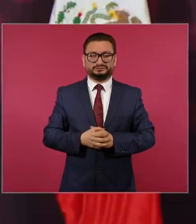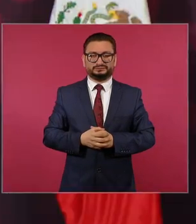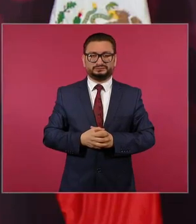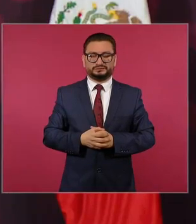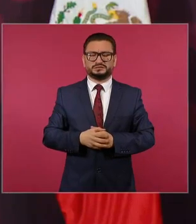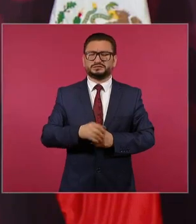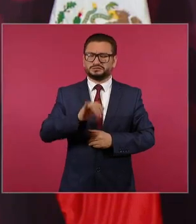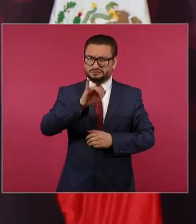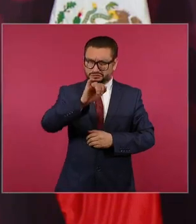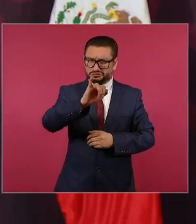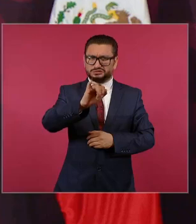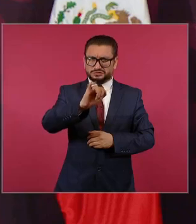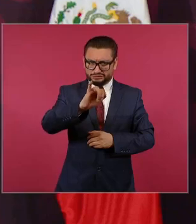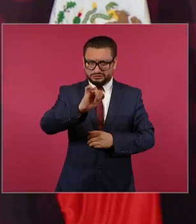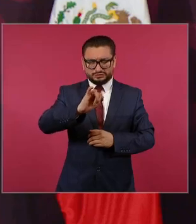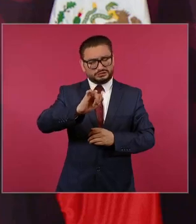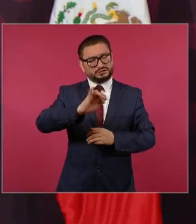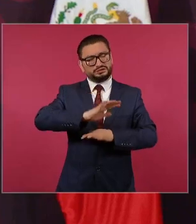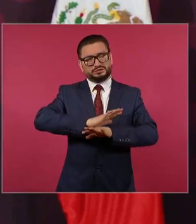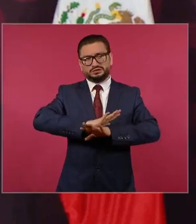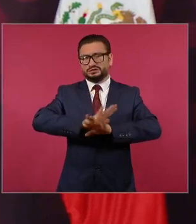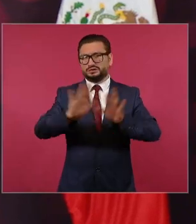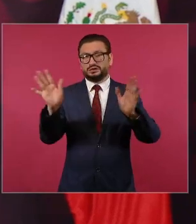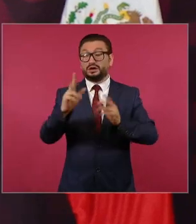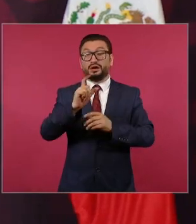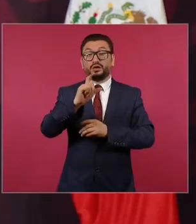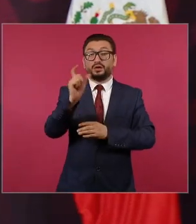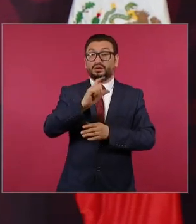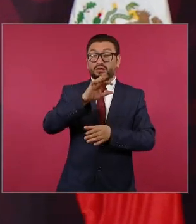Sí, la lección de la elección